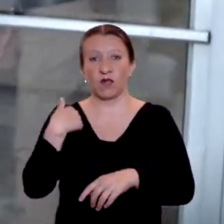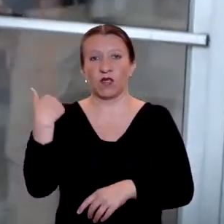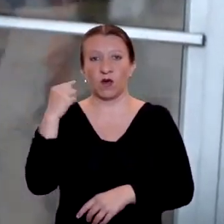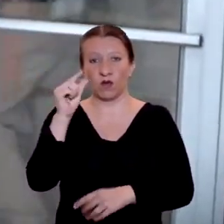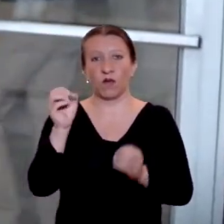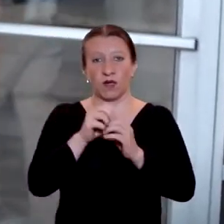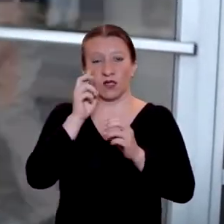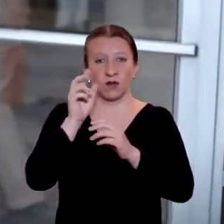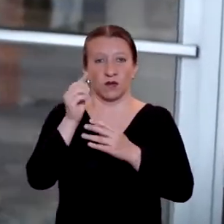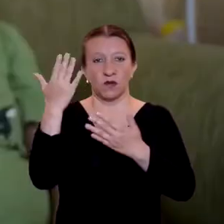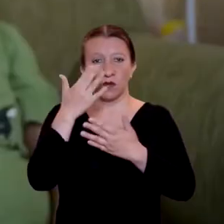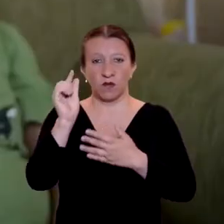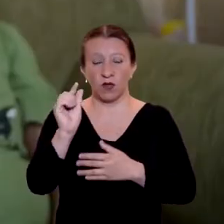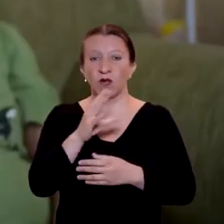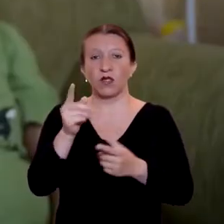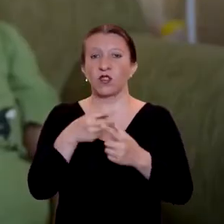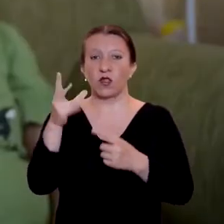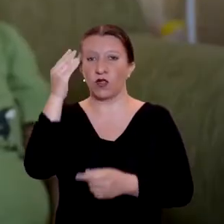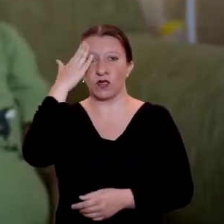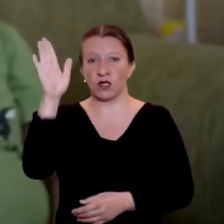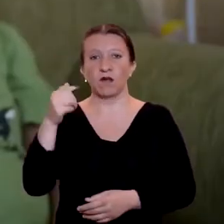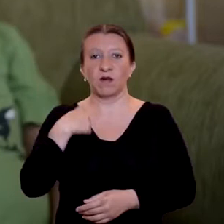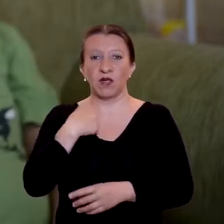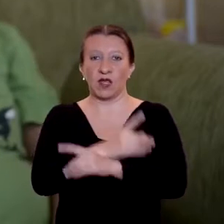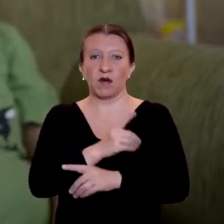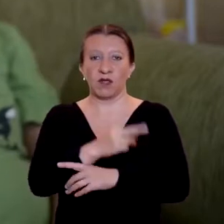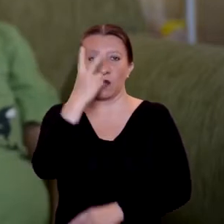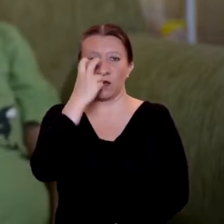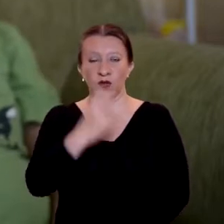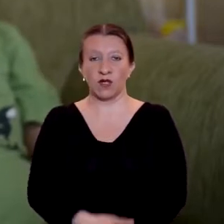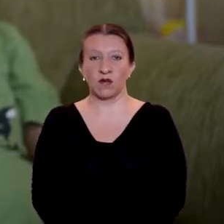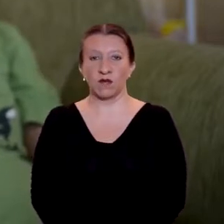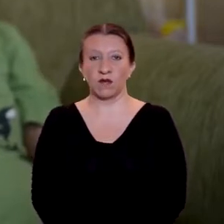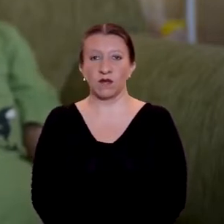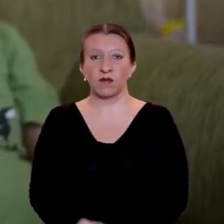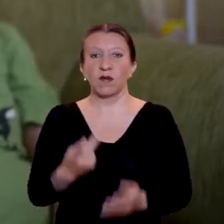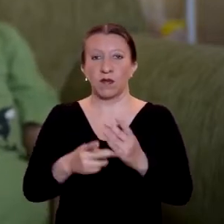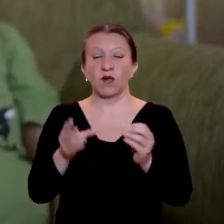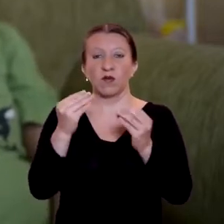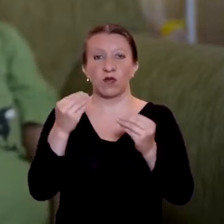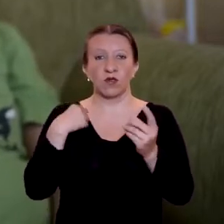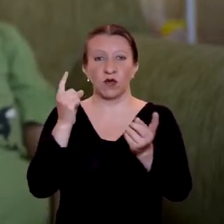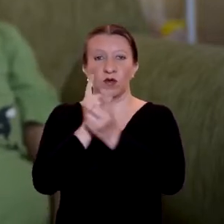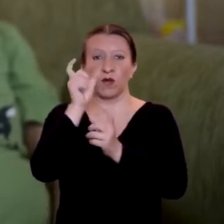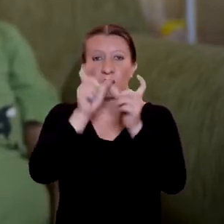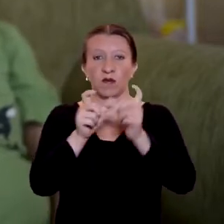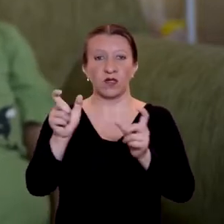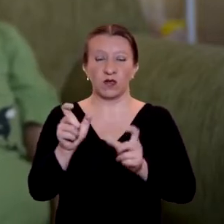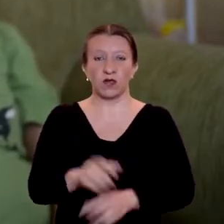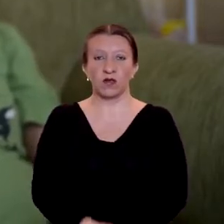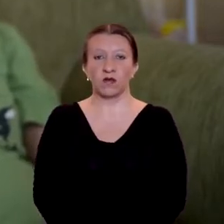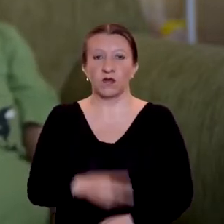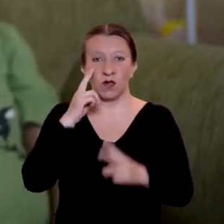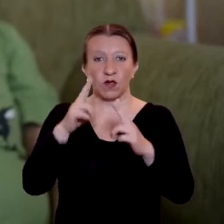un poco más de visión, no se daban cuenta que yo tenía discapacidad visual. Pero fui conociendo muchas personas que